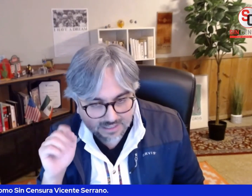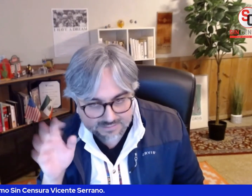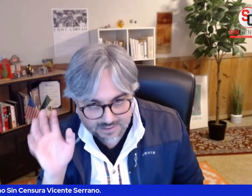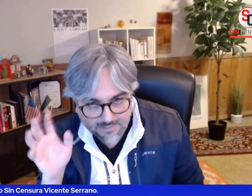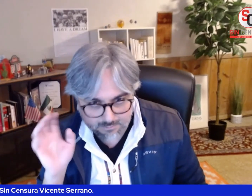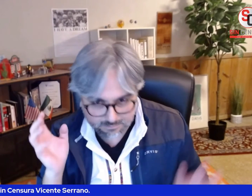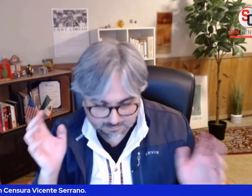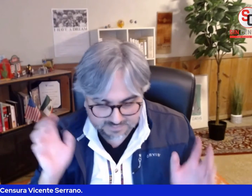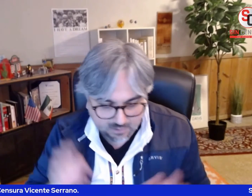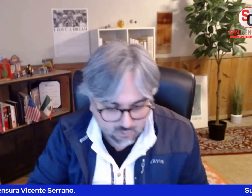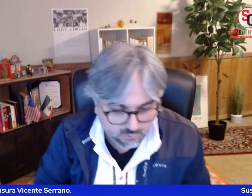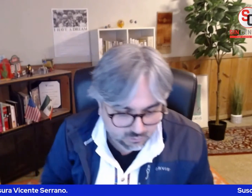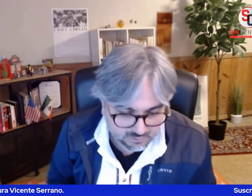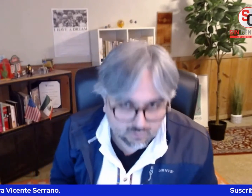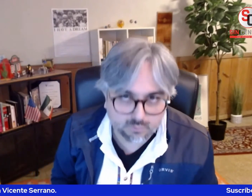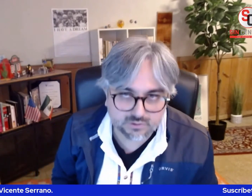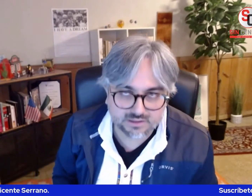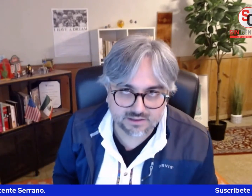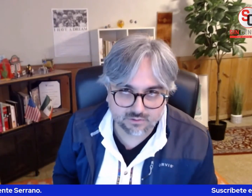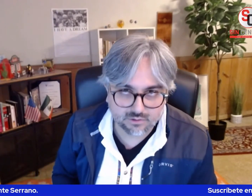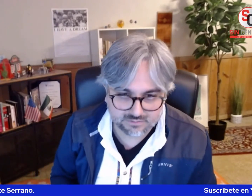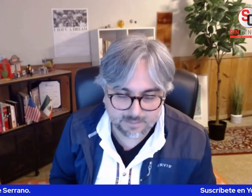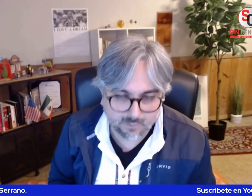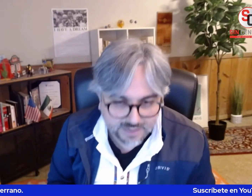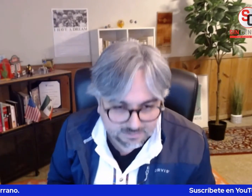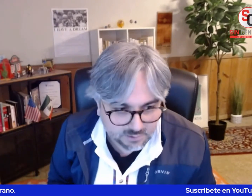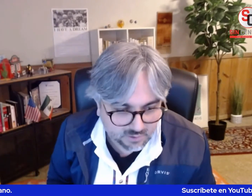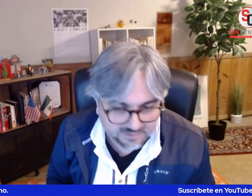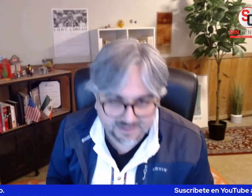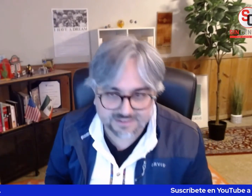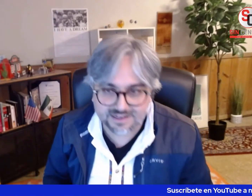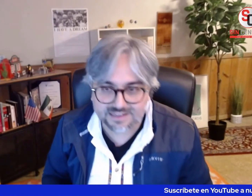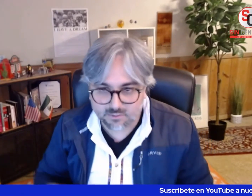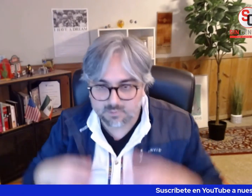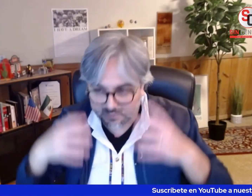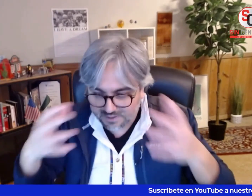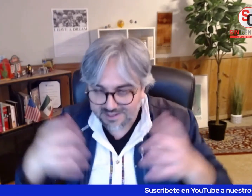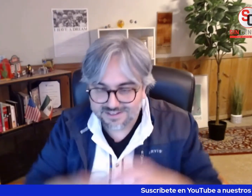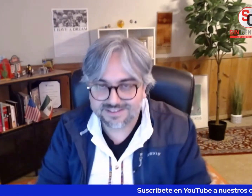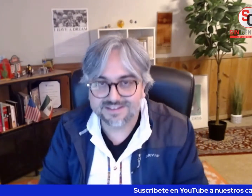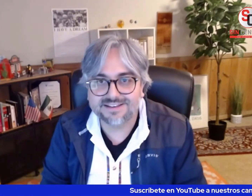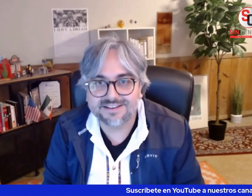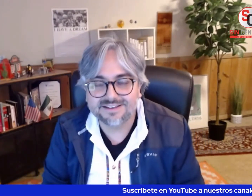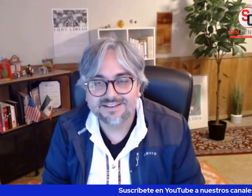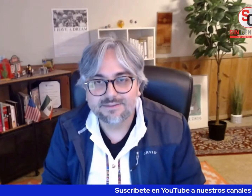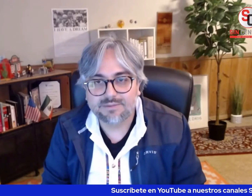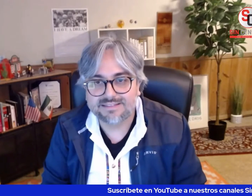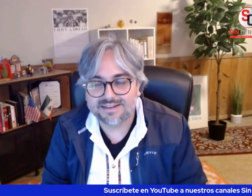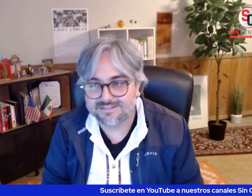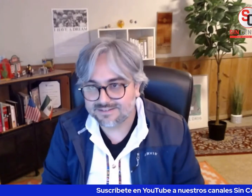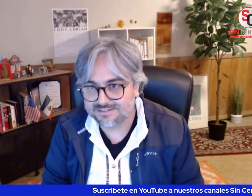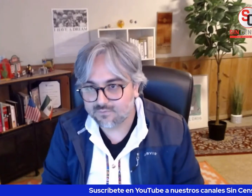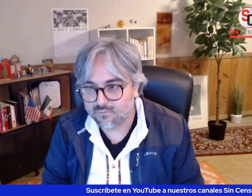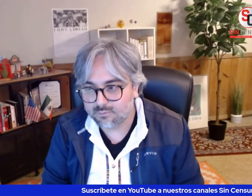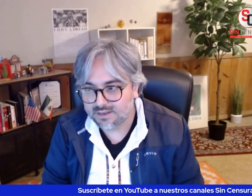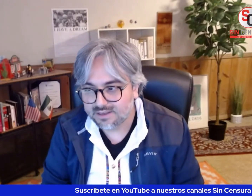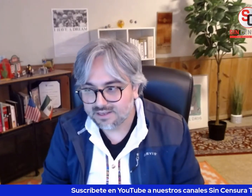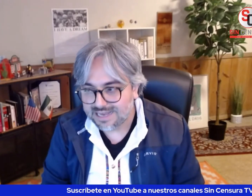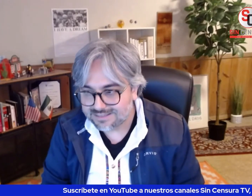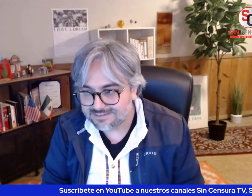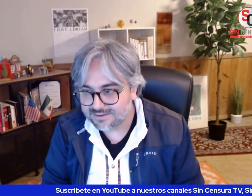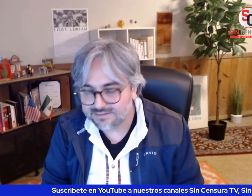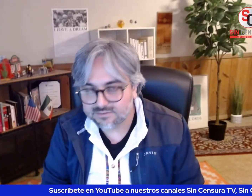llega esa corrupción. Disculpe usted que sea pleonásmico y que sea reiterativo, pero tiene que plantearse de esa